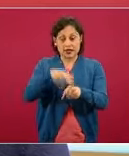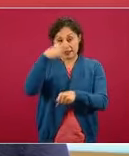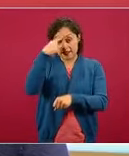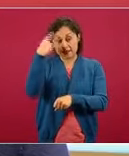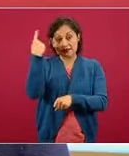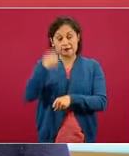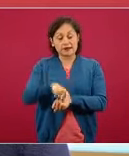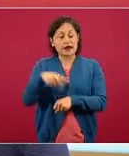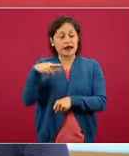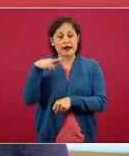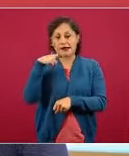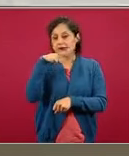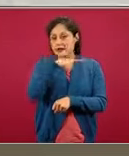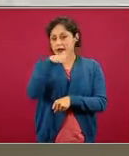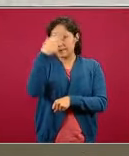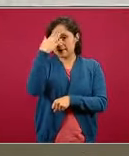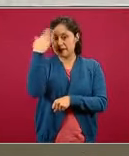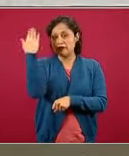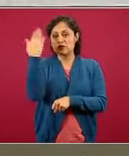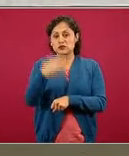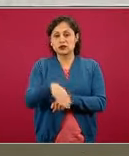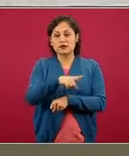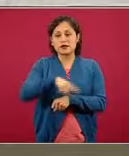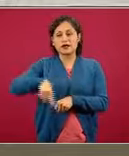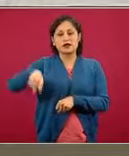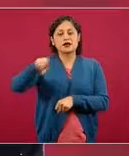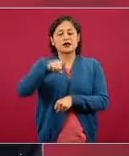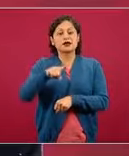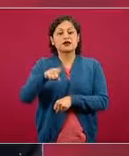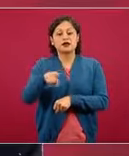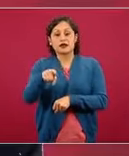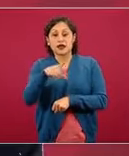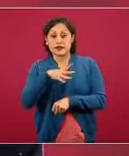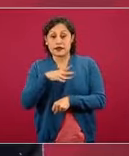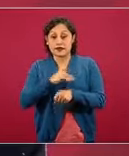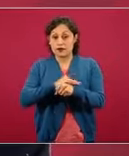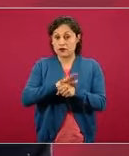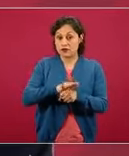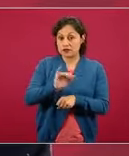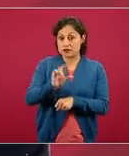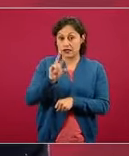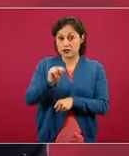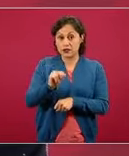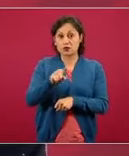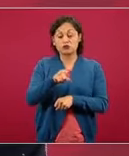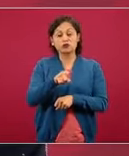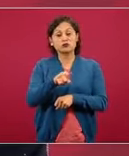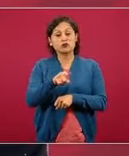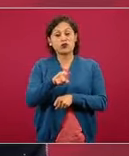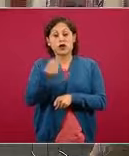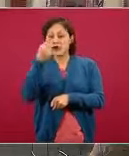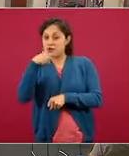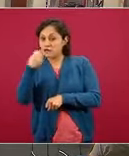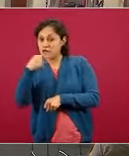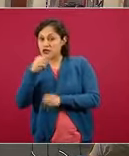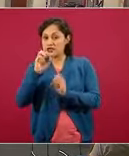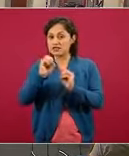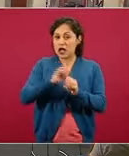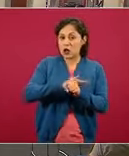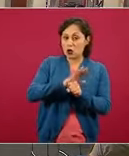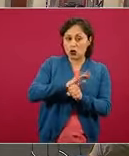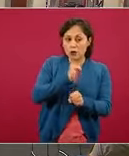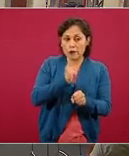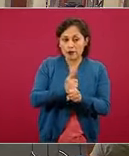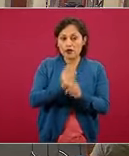en los primeros minutos de realizada, saber si una persona tiene COVID y lo que no tiene es influenza, o si hay